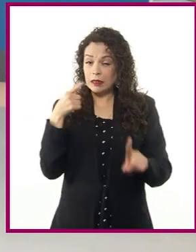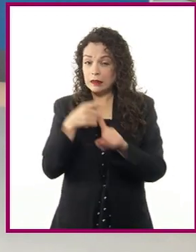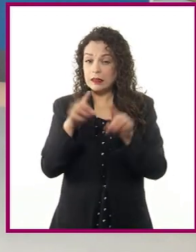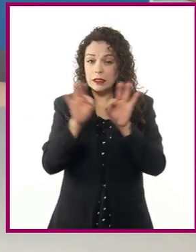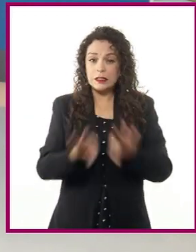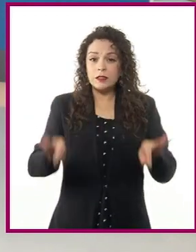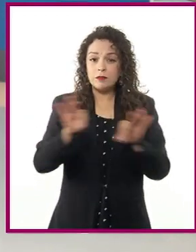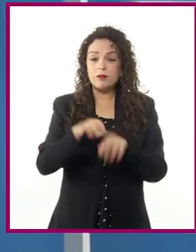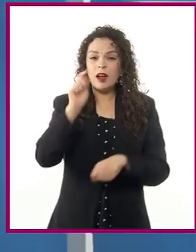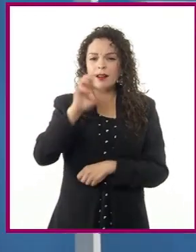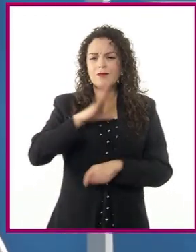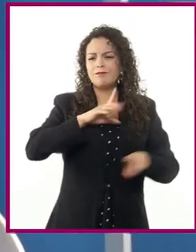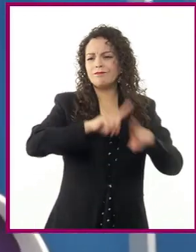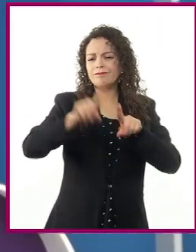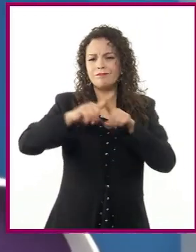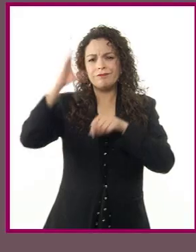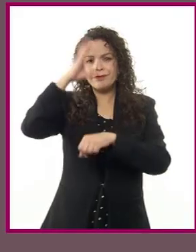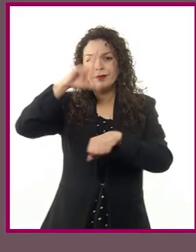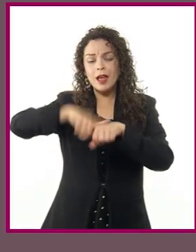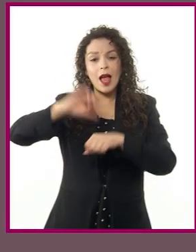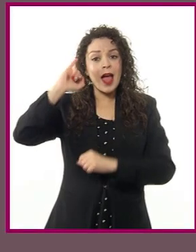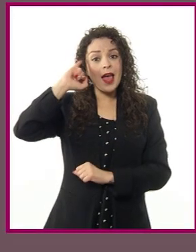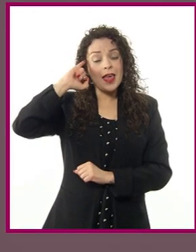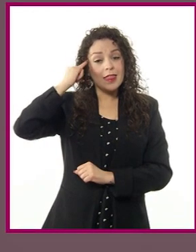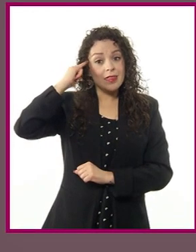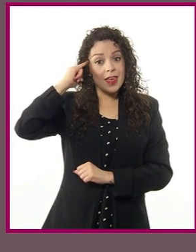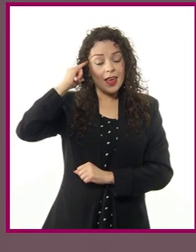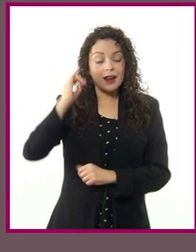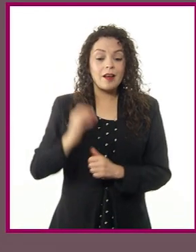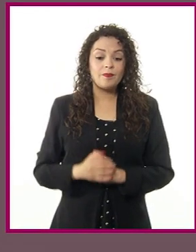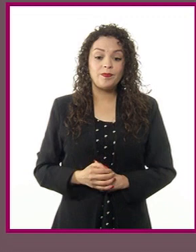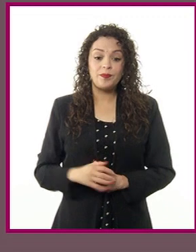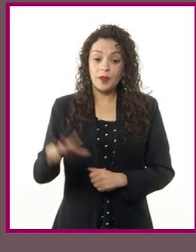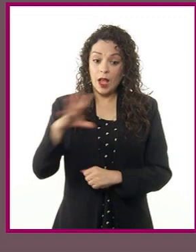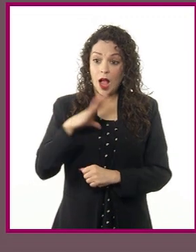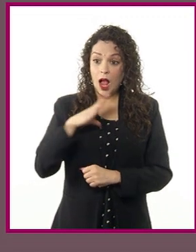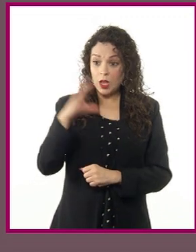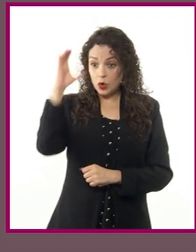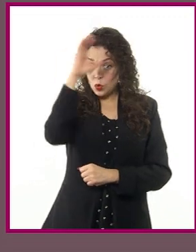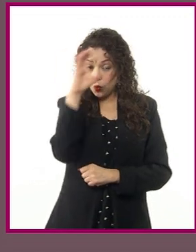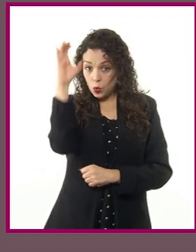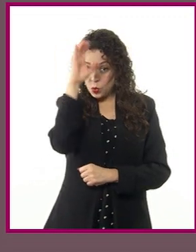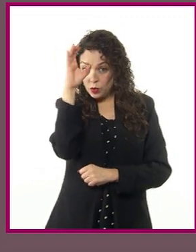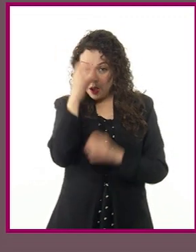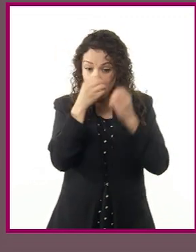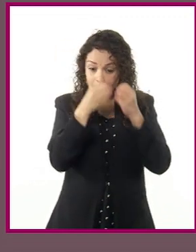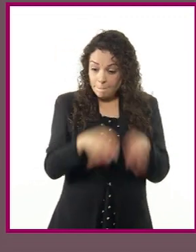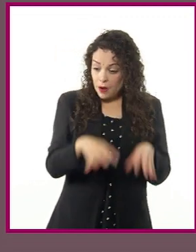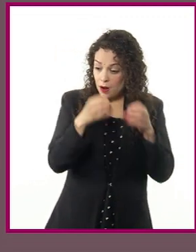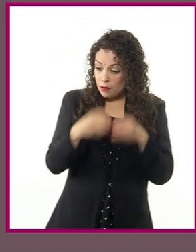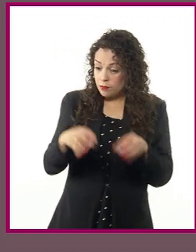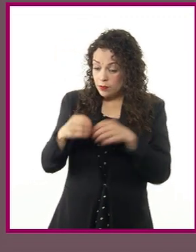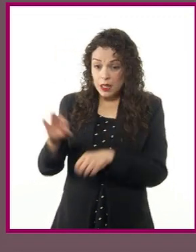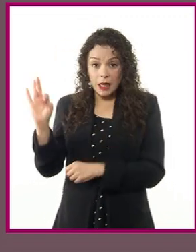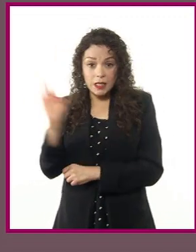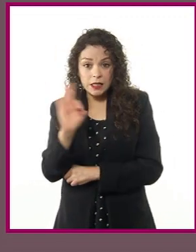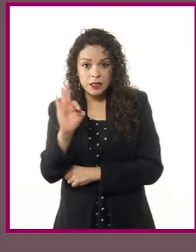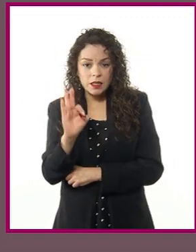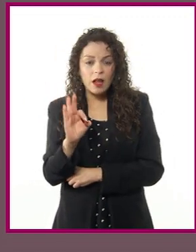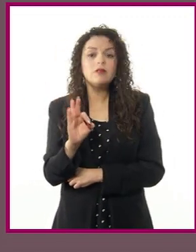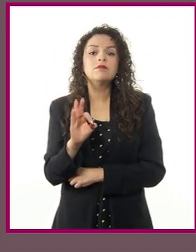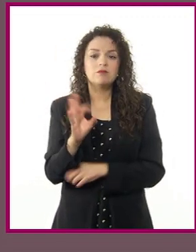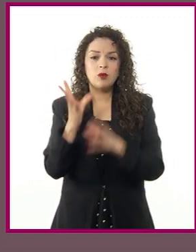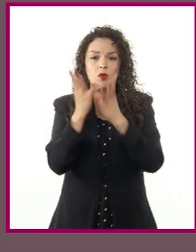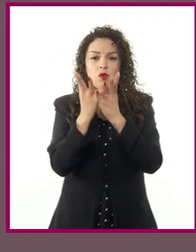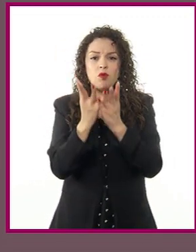su diversidad cultural indígena. Cuando una cultura se empieza a perder o diluir, lo primero que comienza a